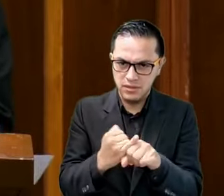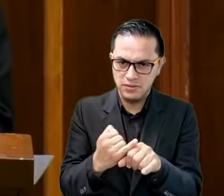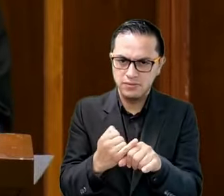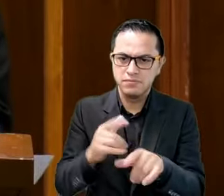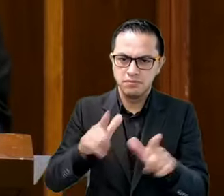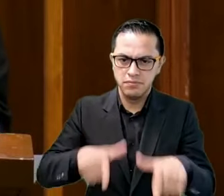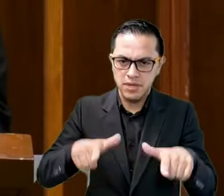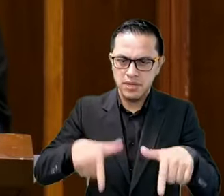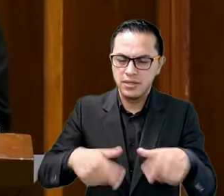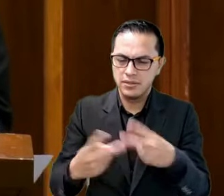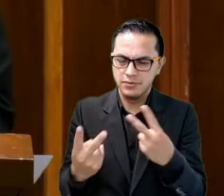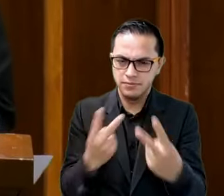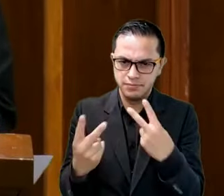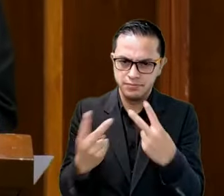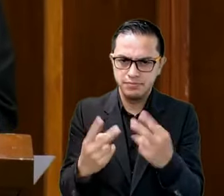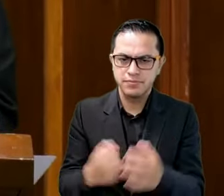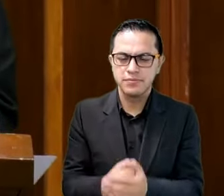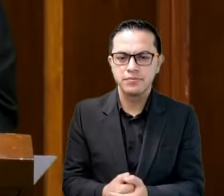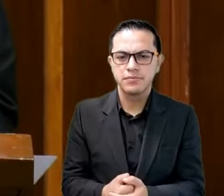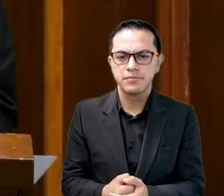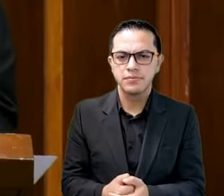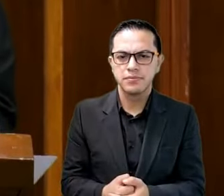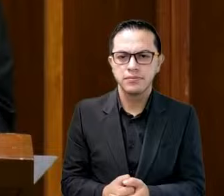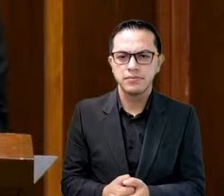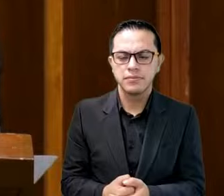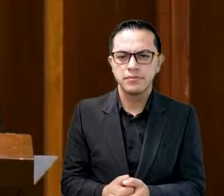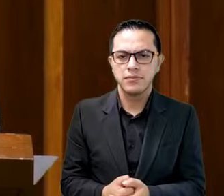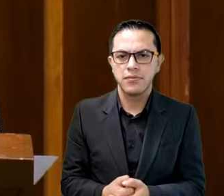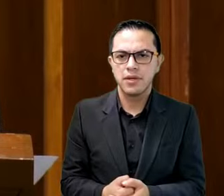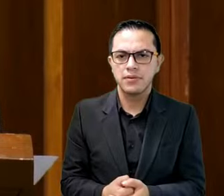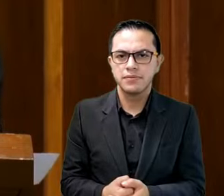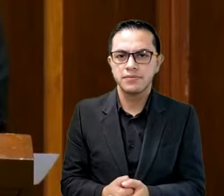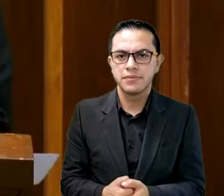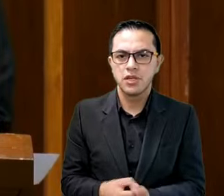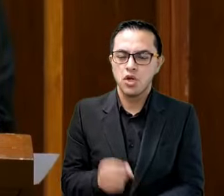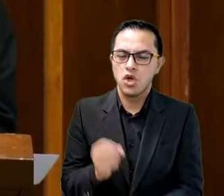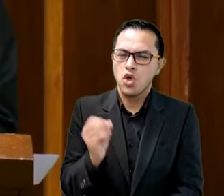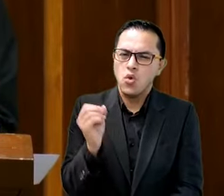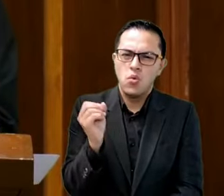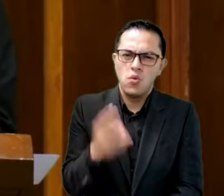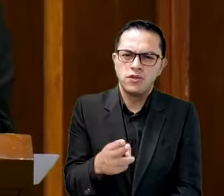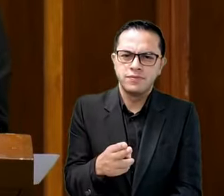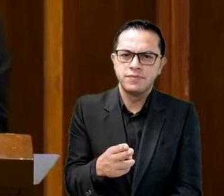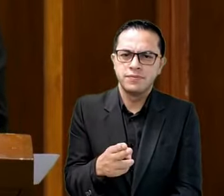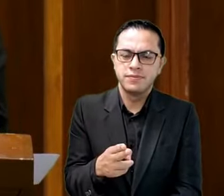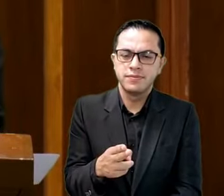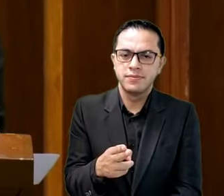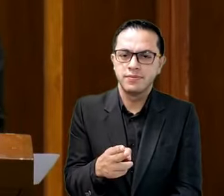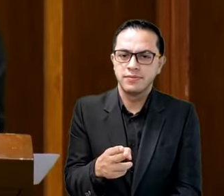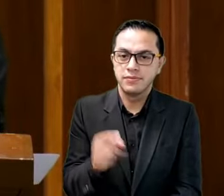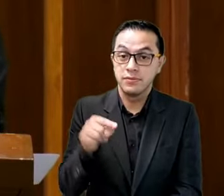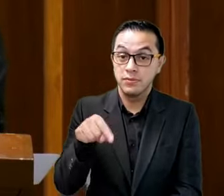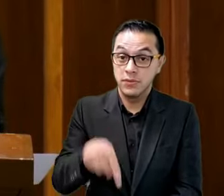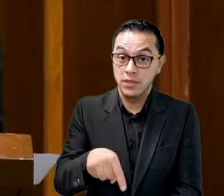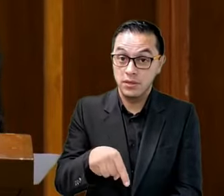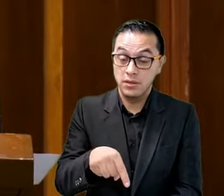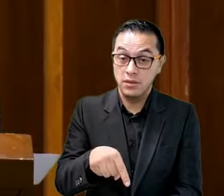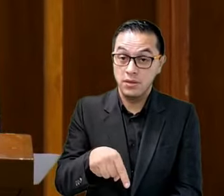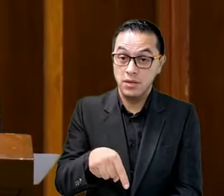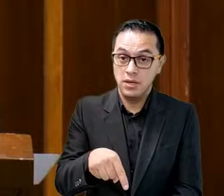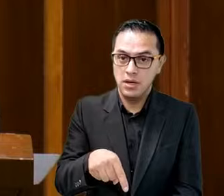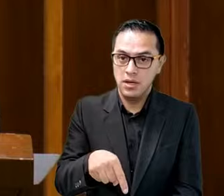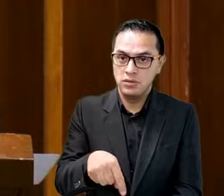redes electrónicas Es un honor estar en esta la máxima